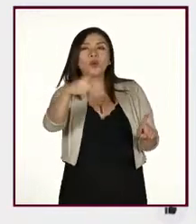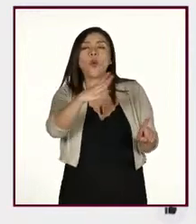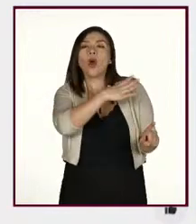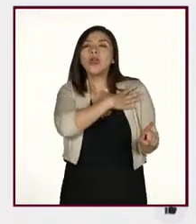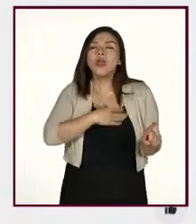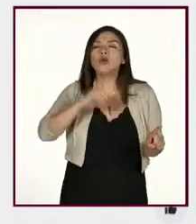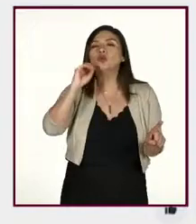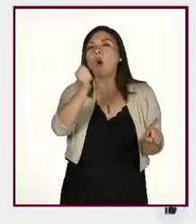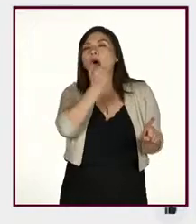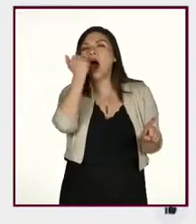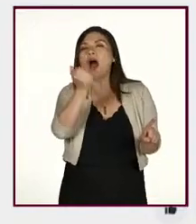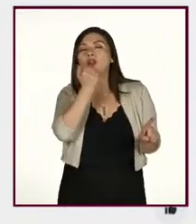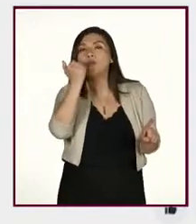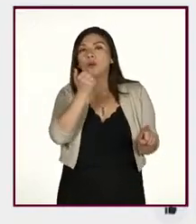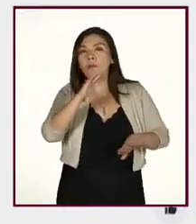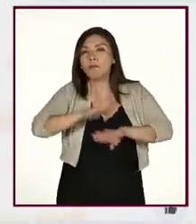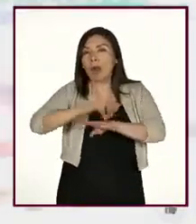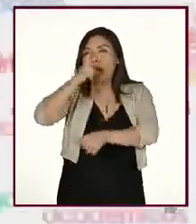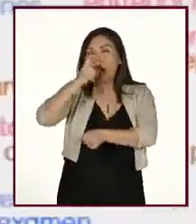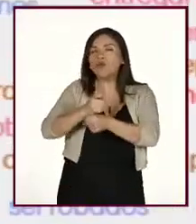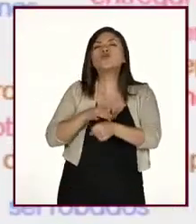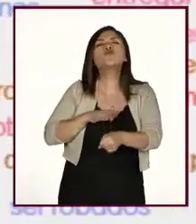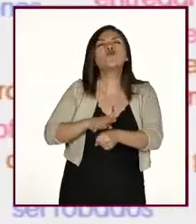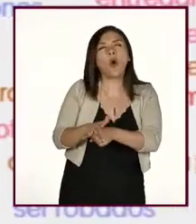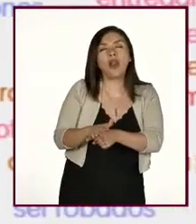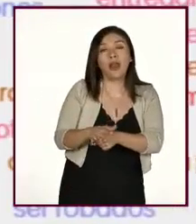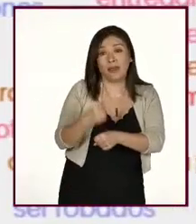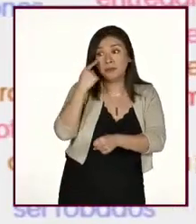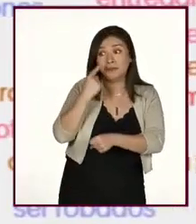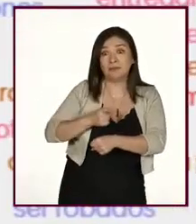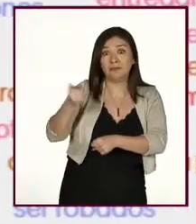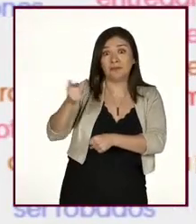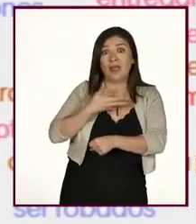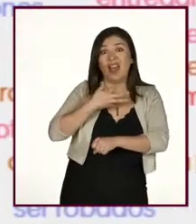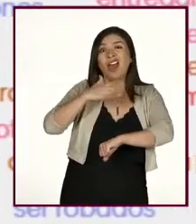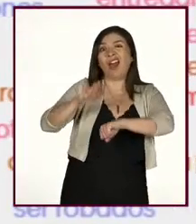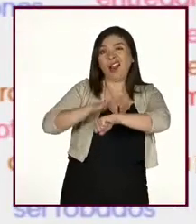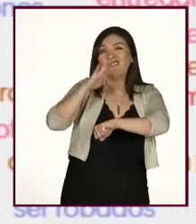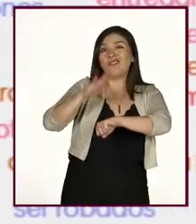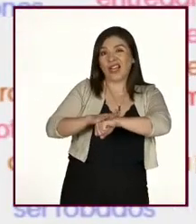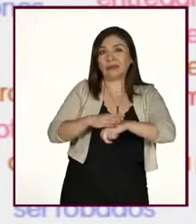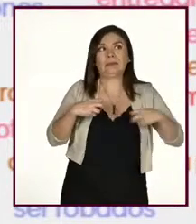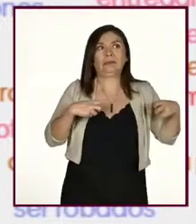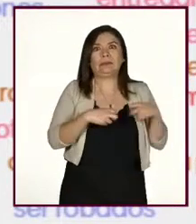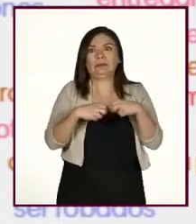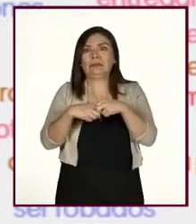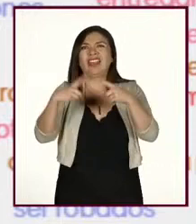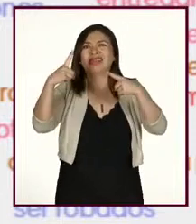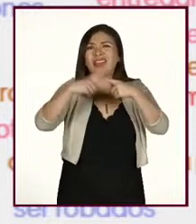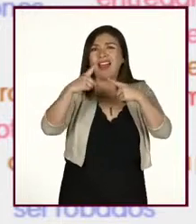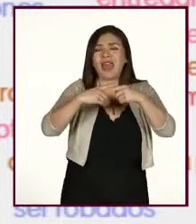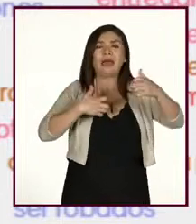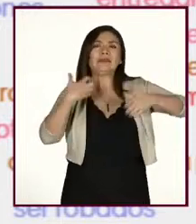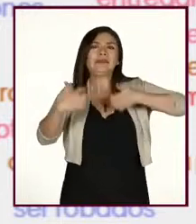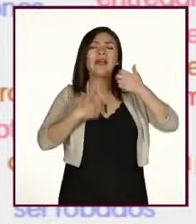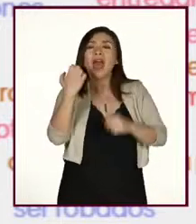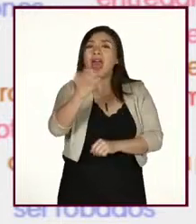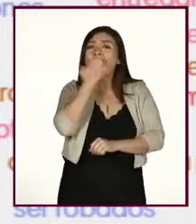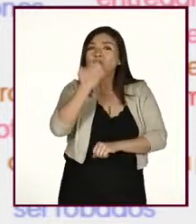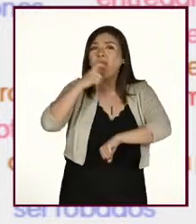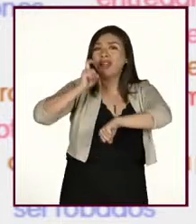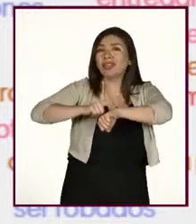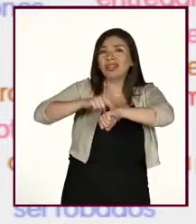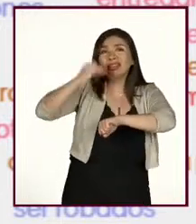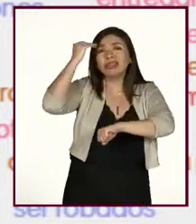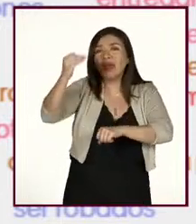tus hijos o estudiantes con mayor frecuencia? Y ahí tenemos calificaciones, ansiedad, tareas, angustia, escuela, tiempo,